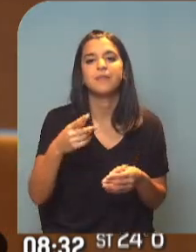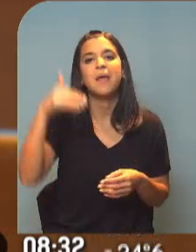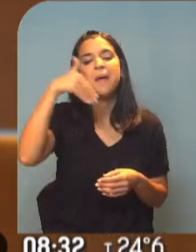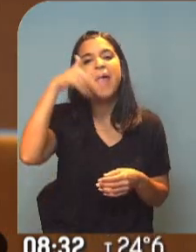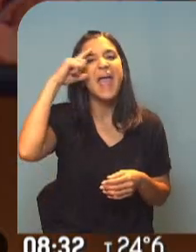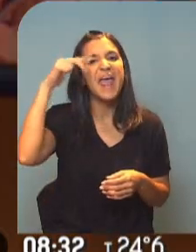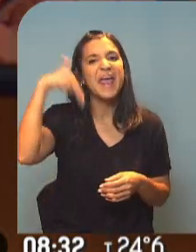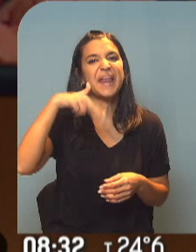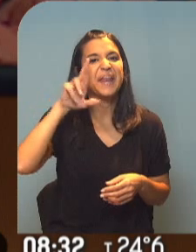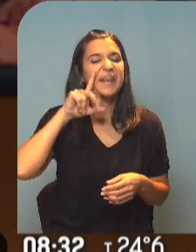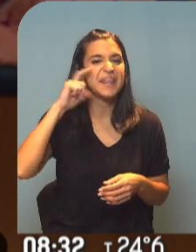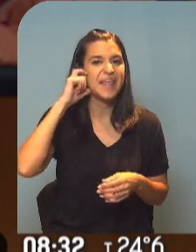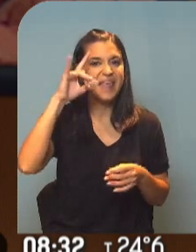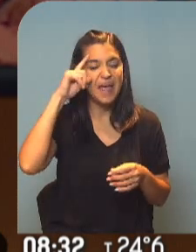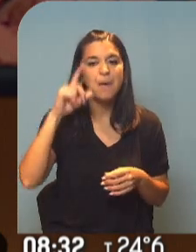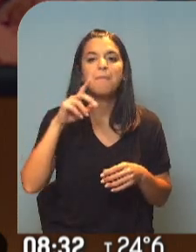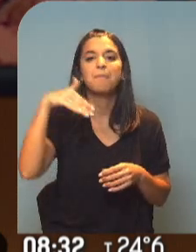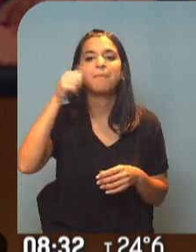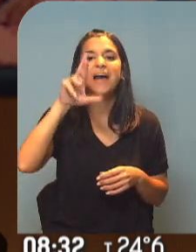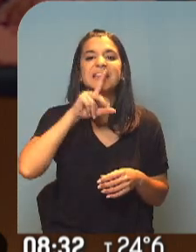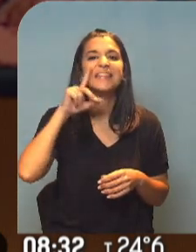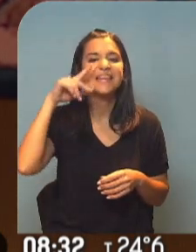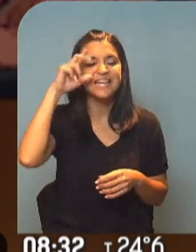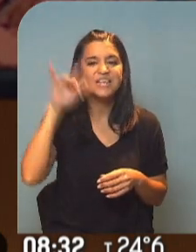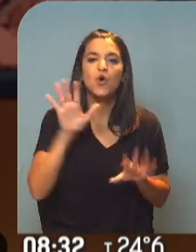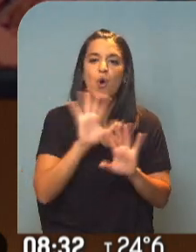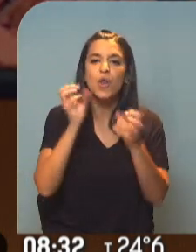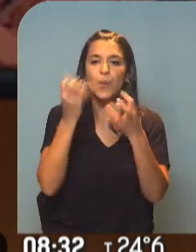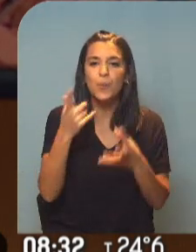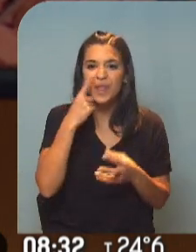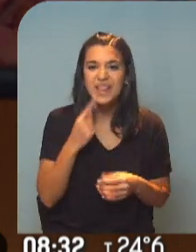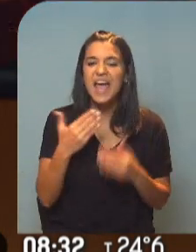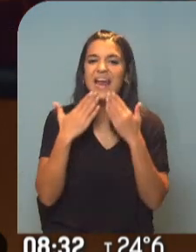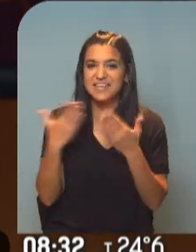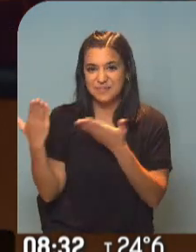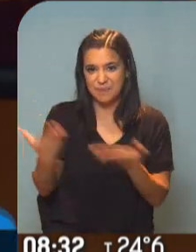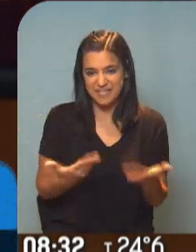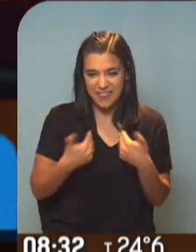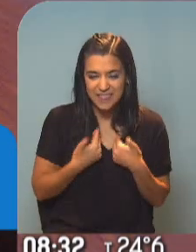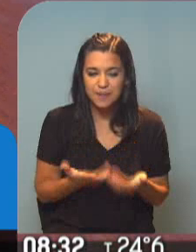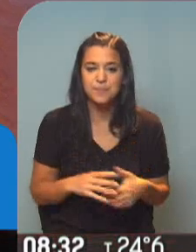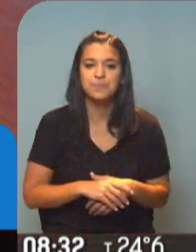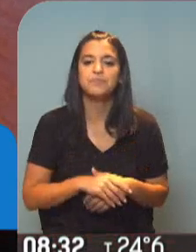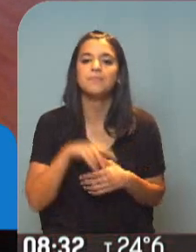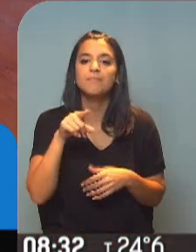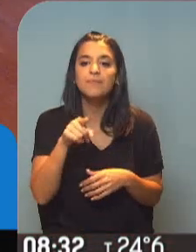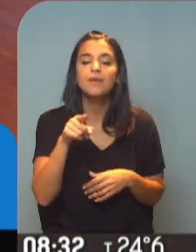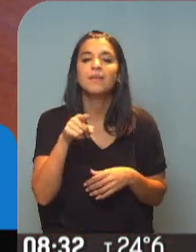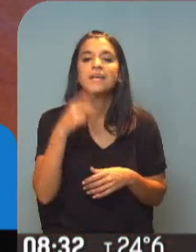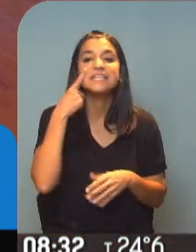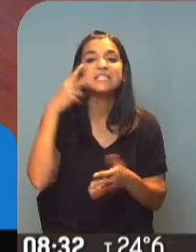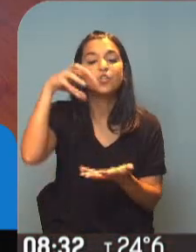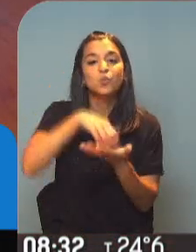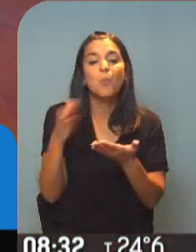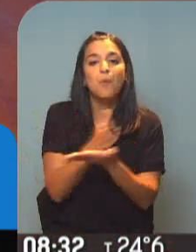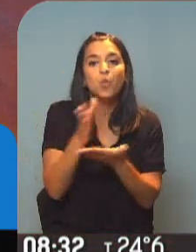martínez a la ingeniera como va buen día buen día muchas gracias por la presentación de por favor instituto de producción popular es el